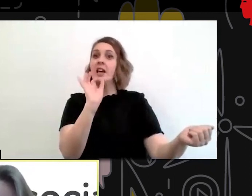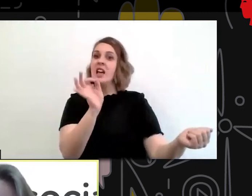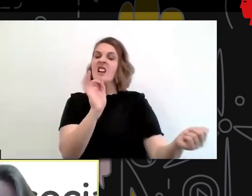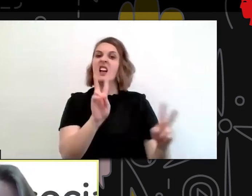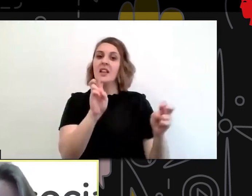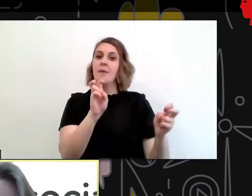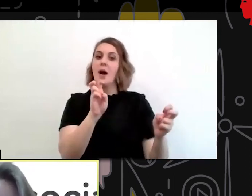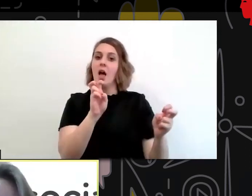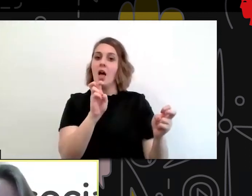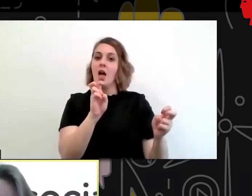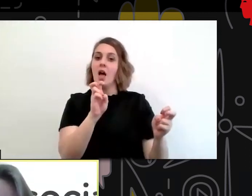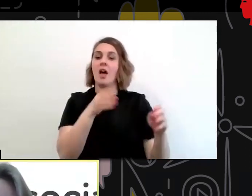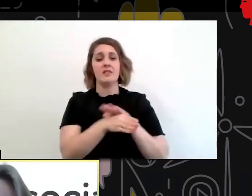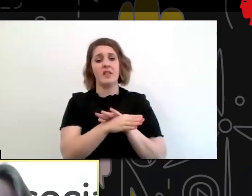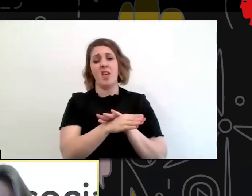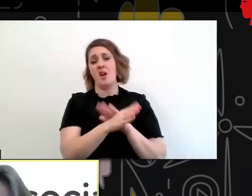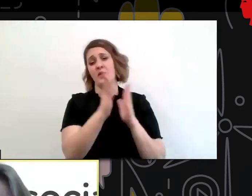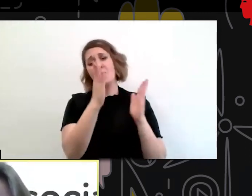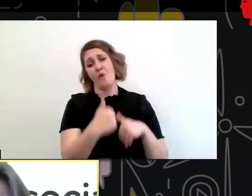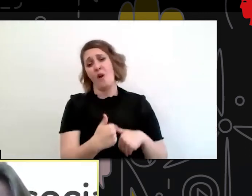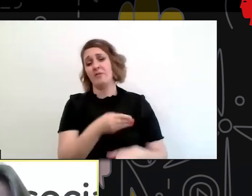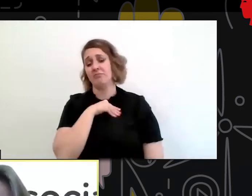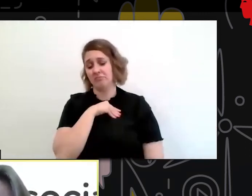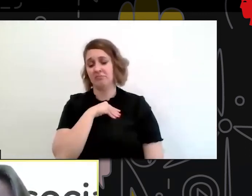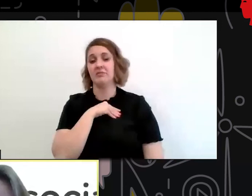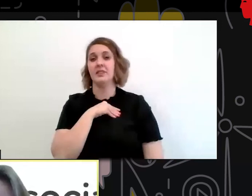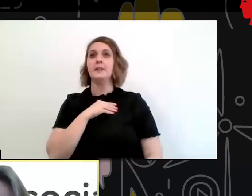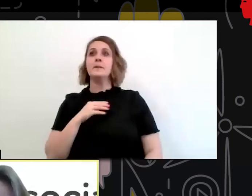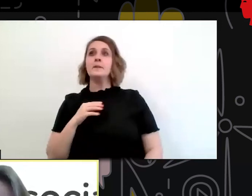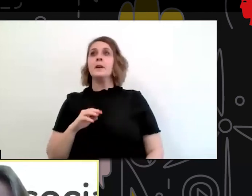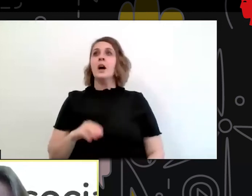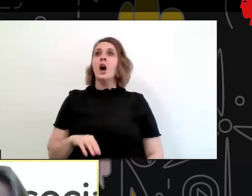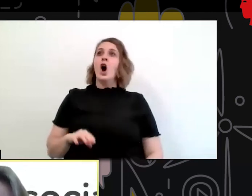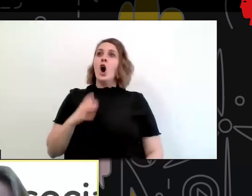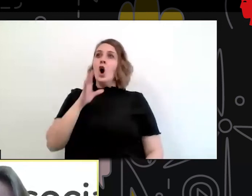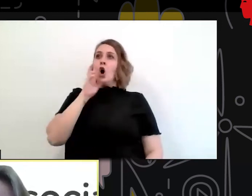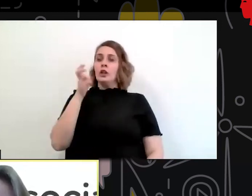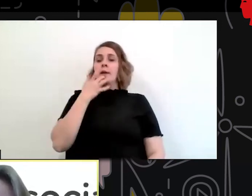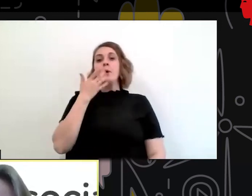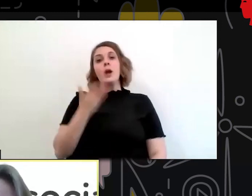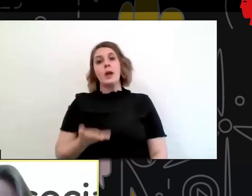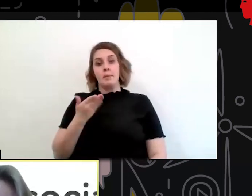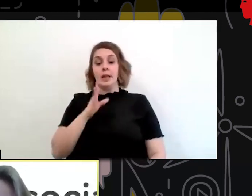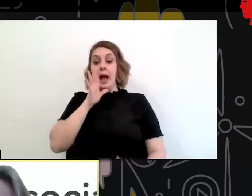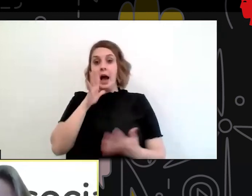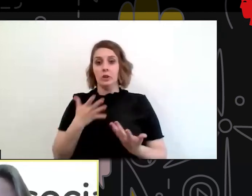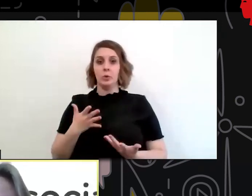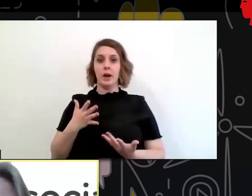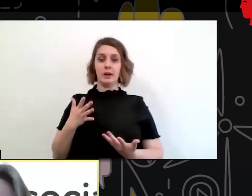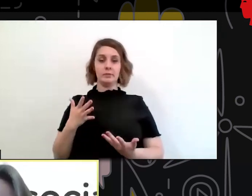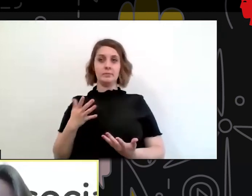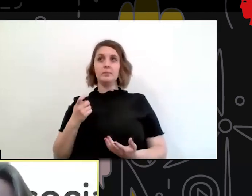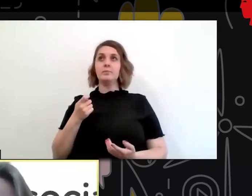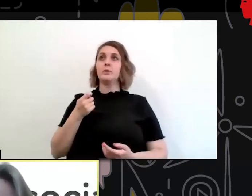de accesibilidad. Otra cuestión muy importante que existe, que hoy por hoy bueno, está empezando a dar pasitos,